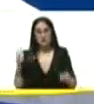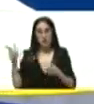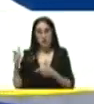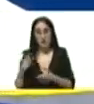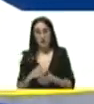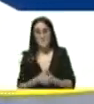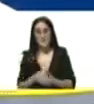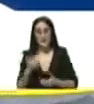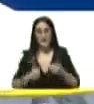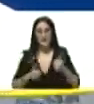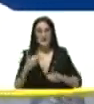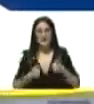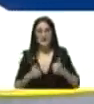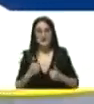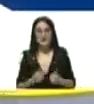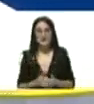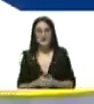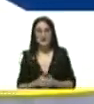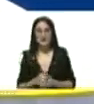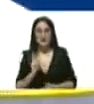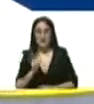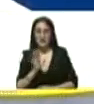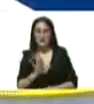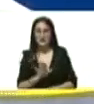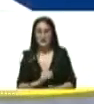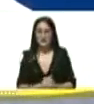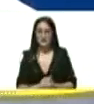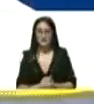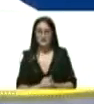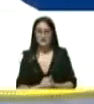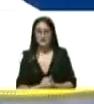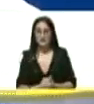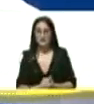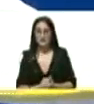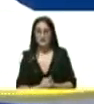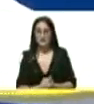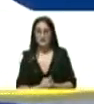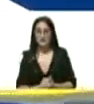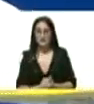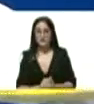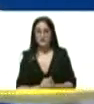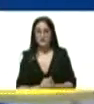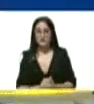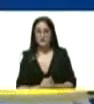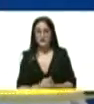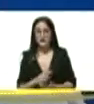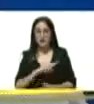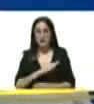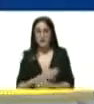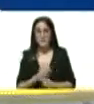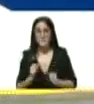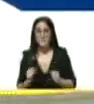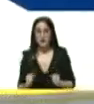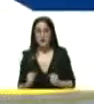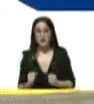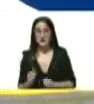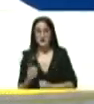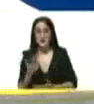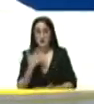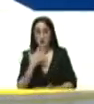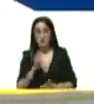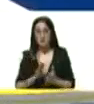de productos lácteos. Debemos apuntar a eso, porque si nosotros nos hacemos una potencia